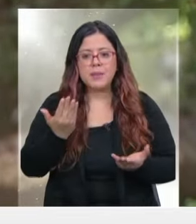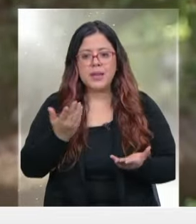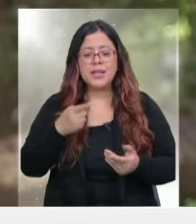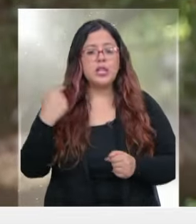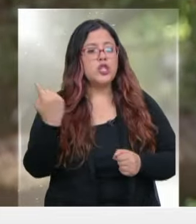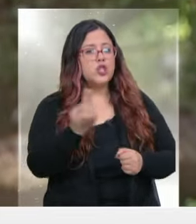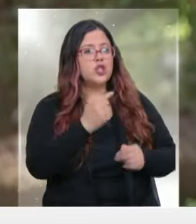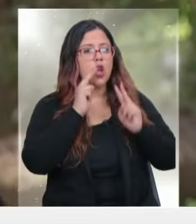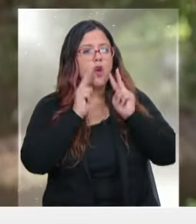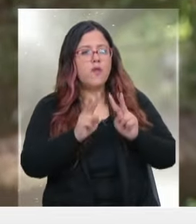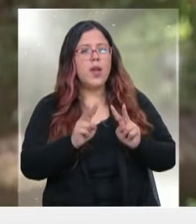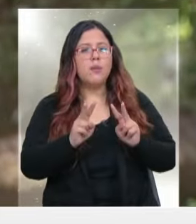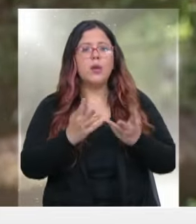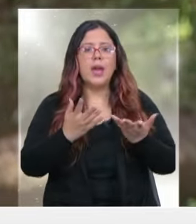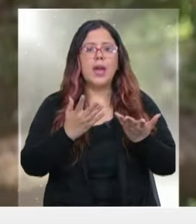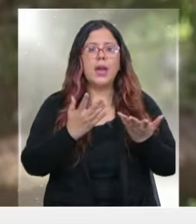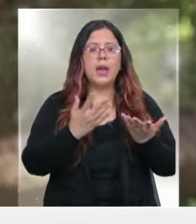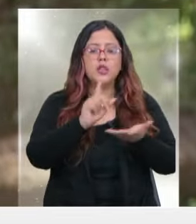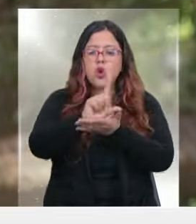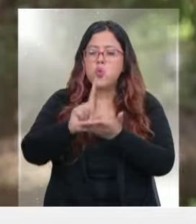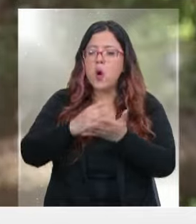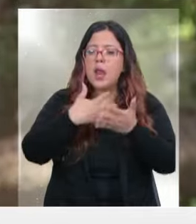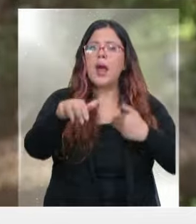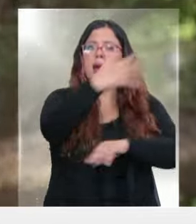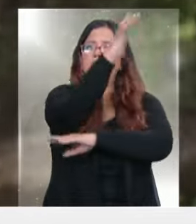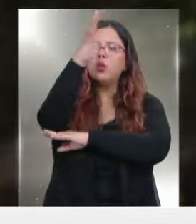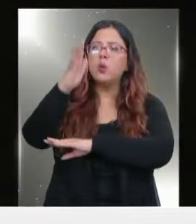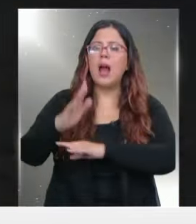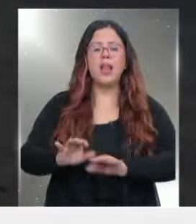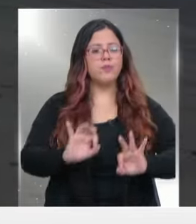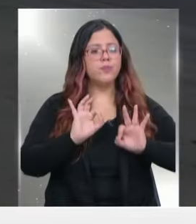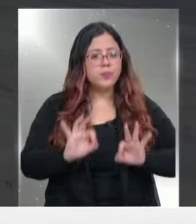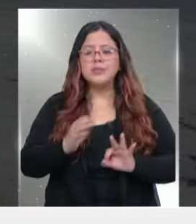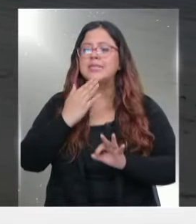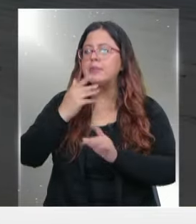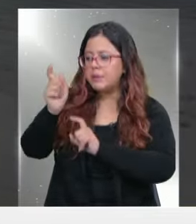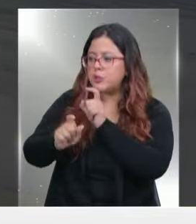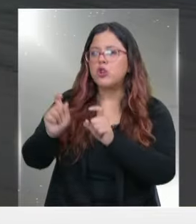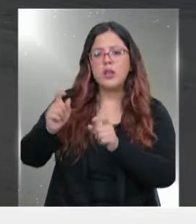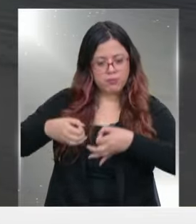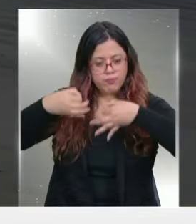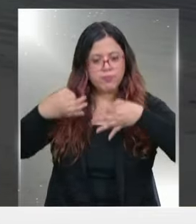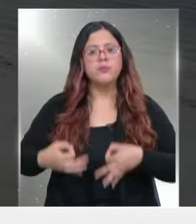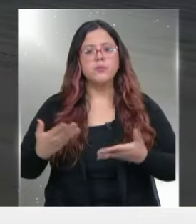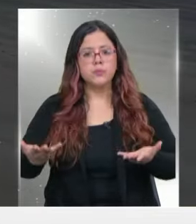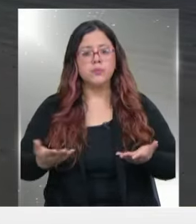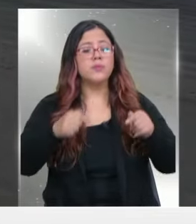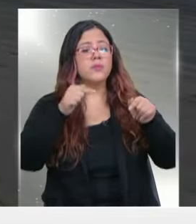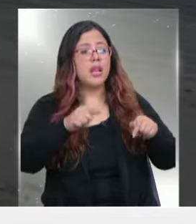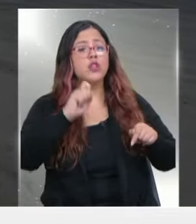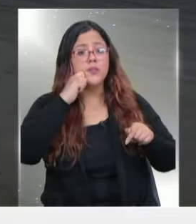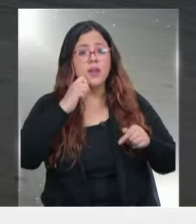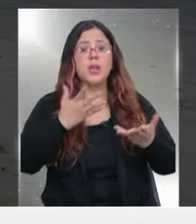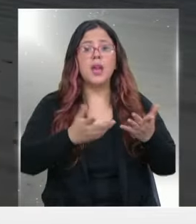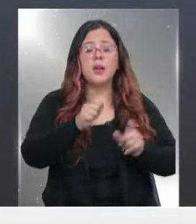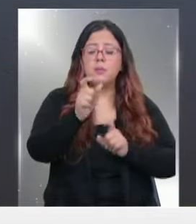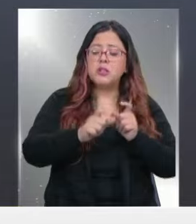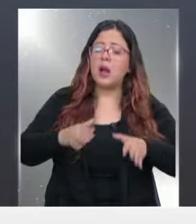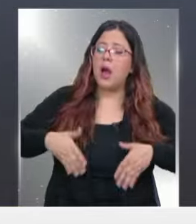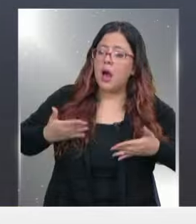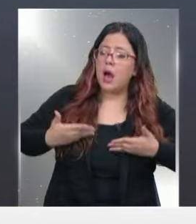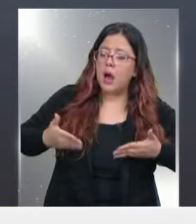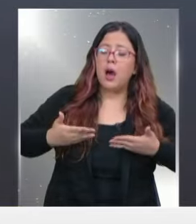tenemos ecosistemas sanos, vamos a tener una comunidad sana. Ecosistemas sanos equivalen a comunidades más armónicas y